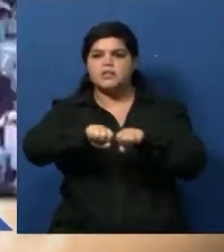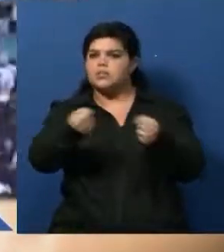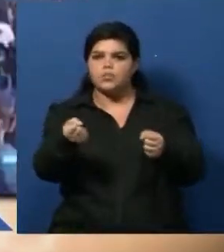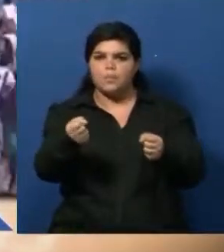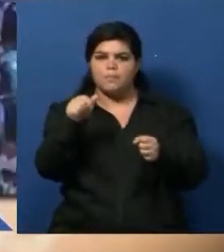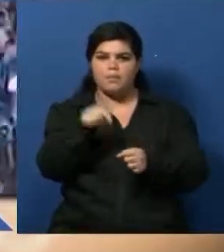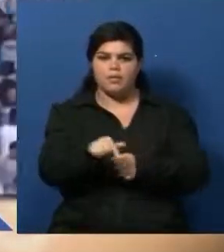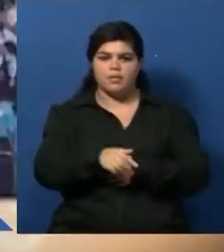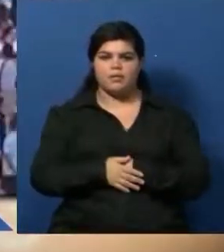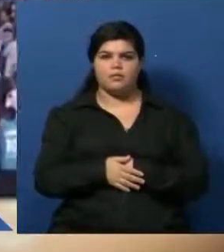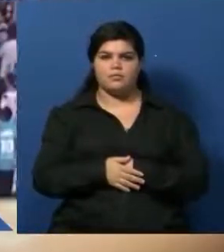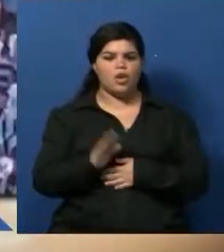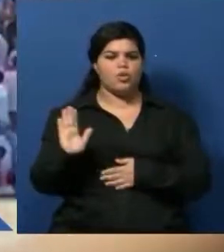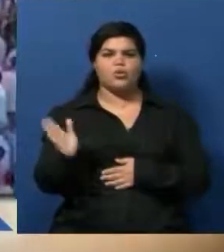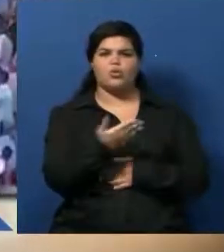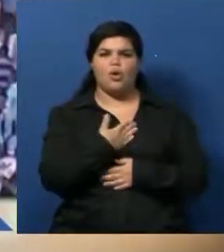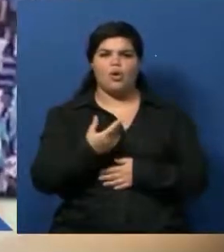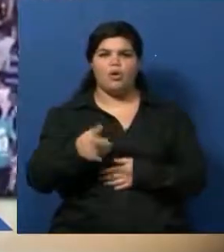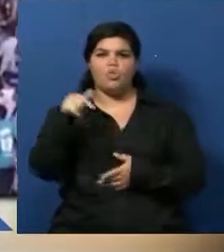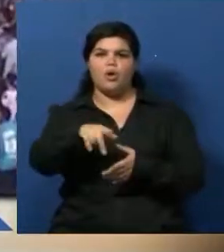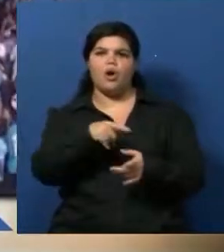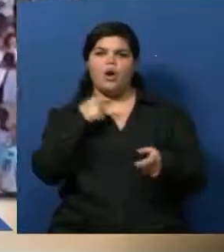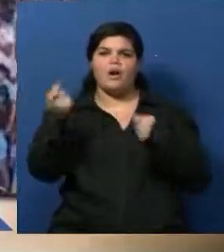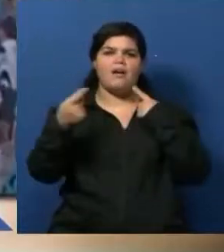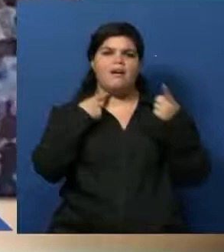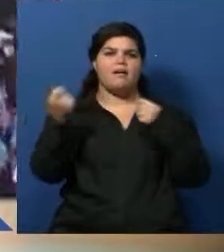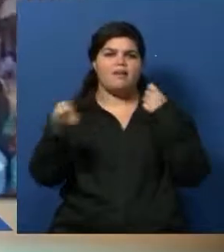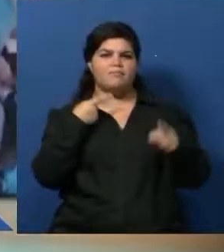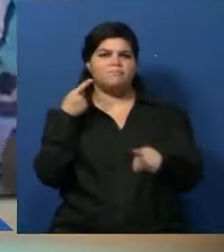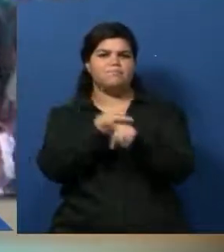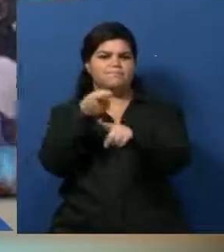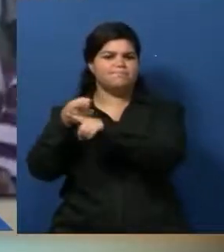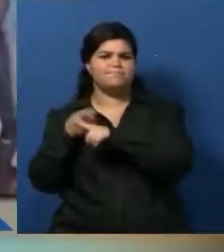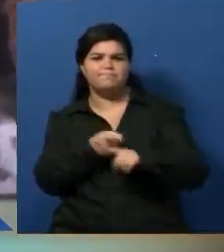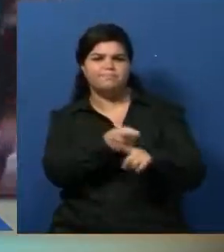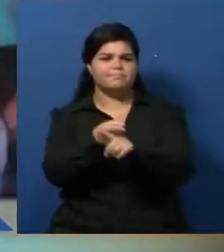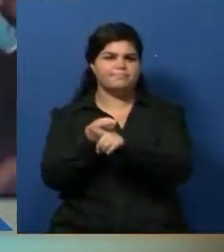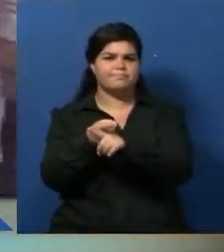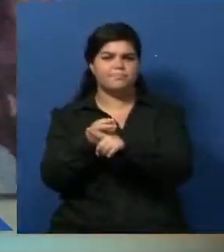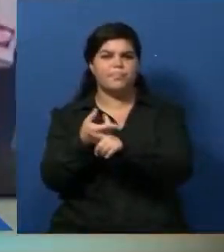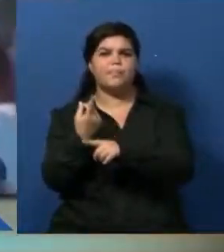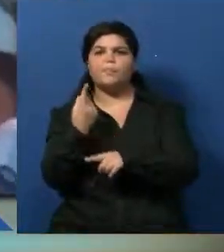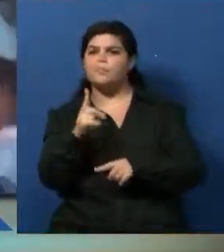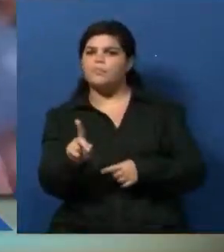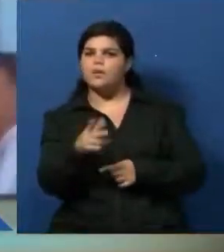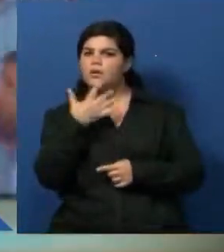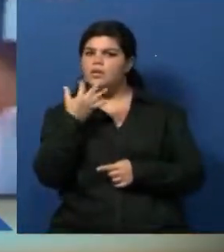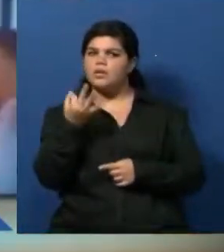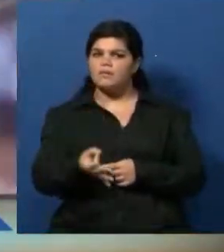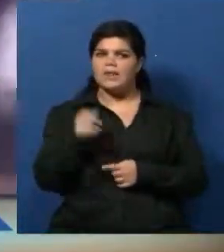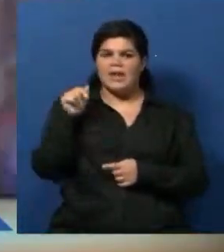mundo se va a rasgar las vestiduras de esto, pero básicamente en el momento de la reacción